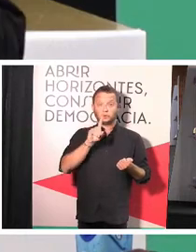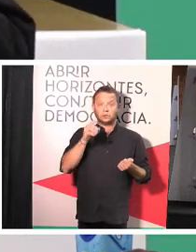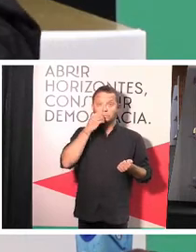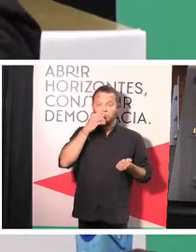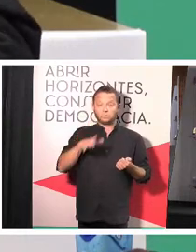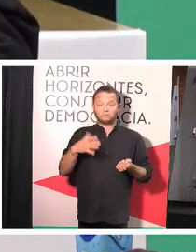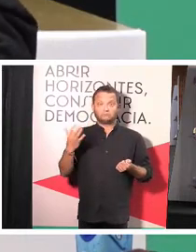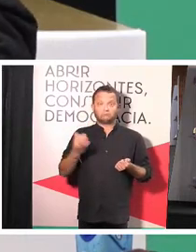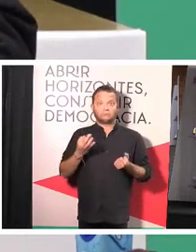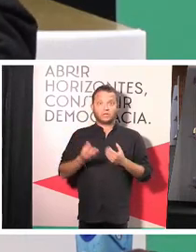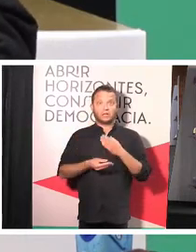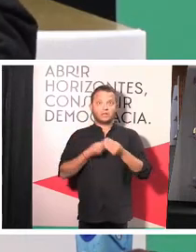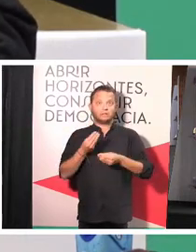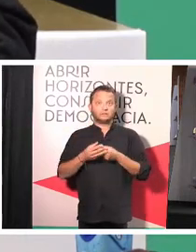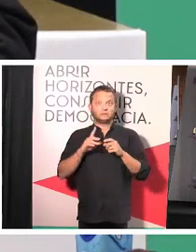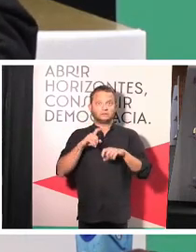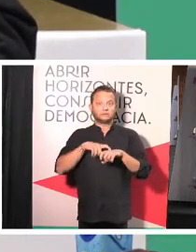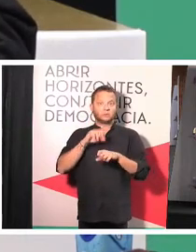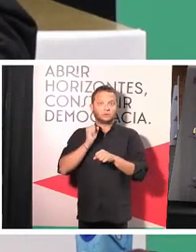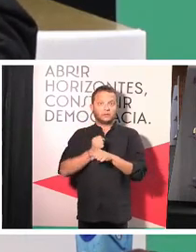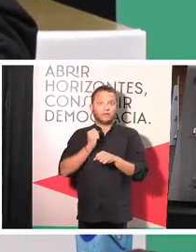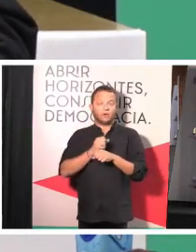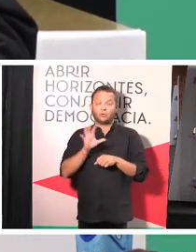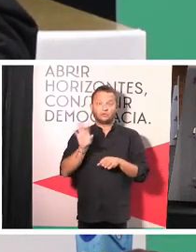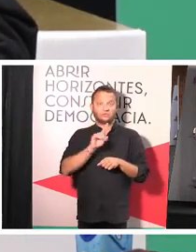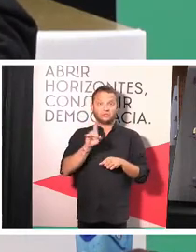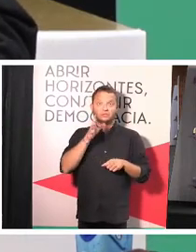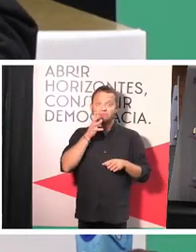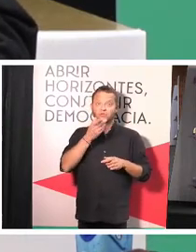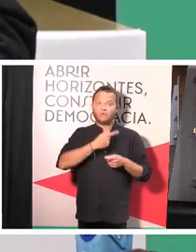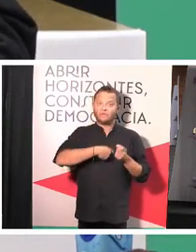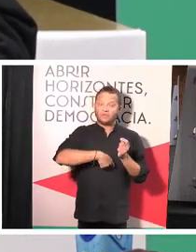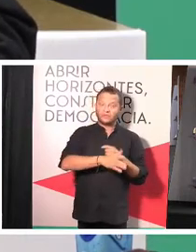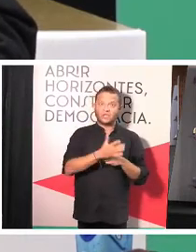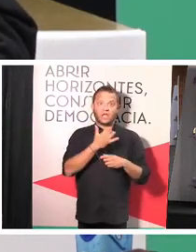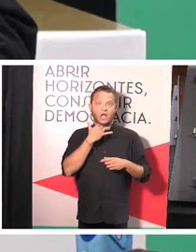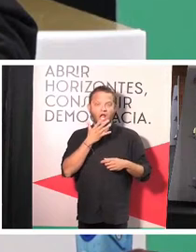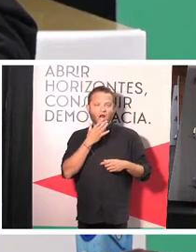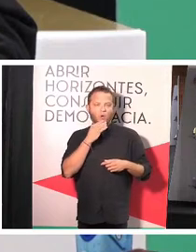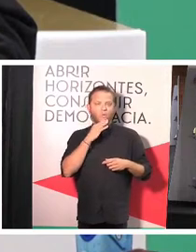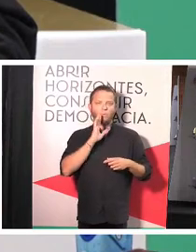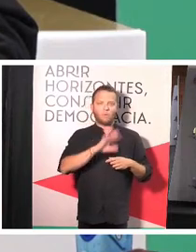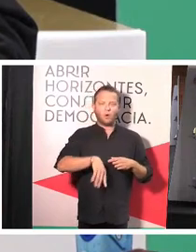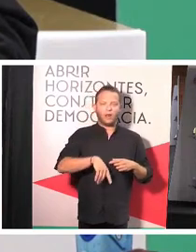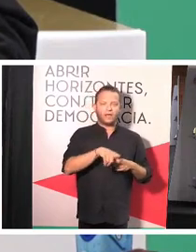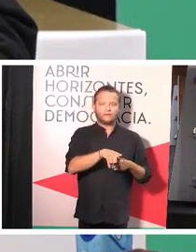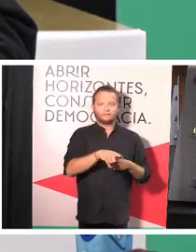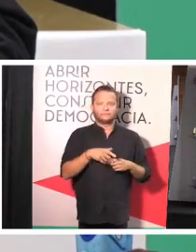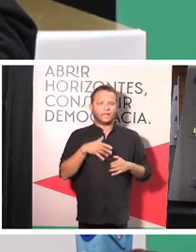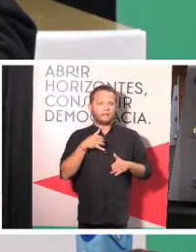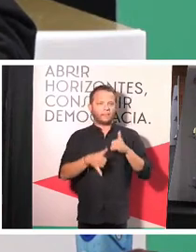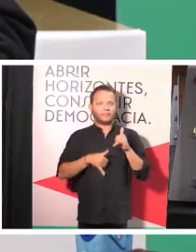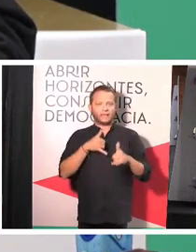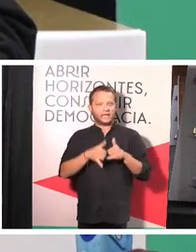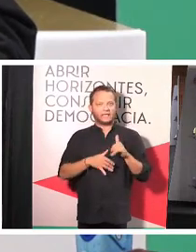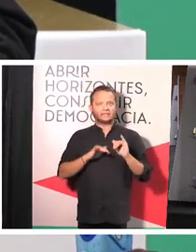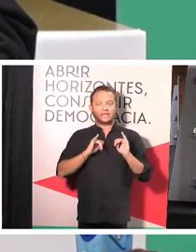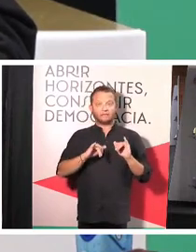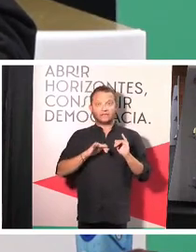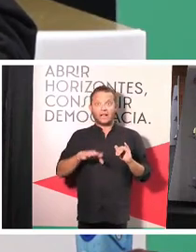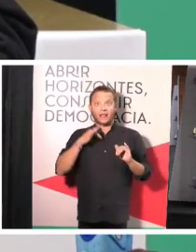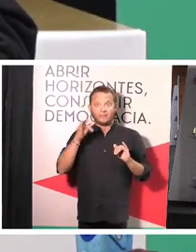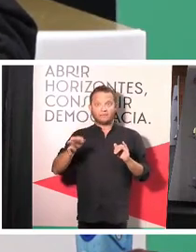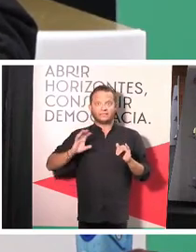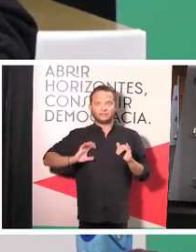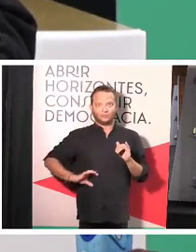en qué consistía este tipo de trabajo, solo sé que lo vendían como algo pues súper guay, que ibas en bicicleta, te lo pasabas bien y encima